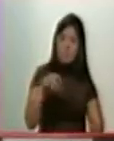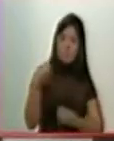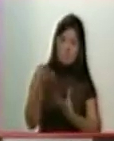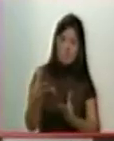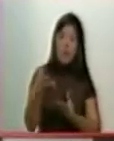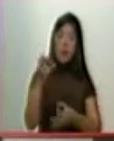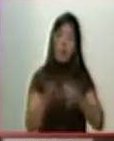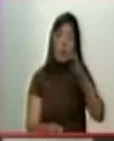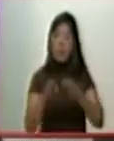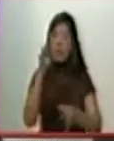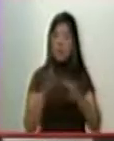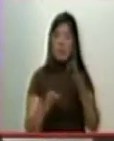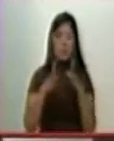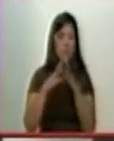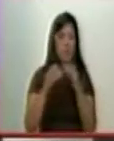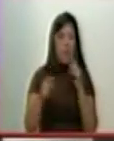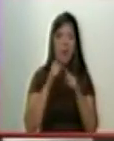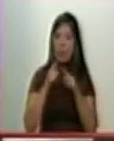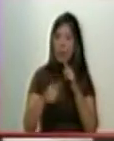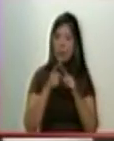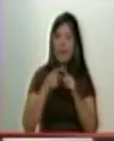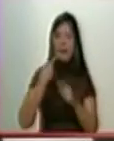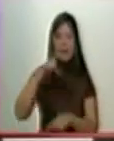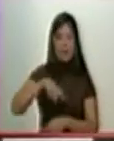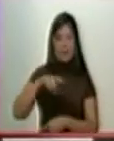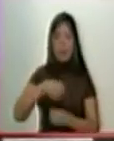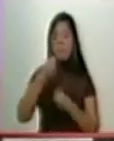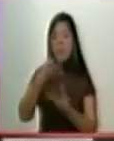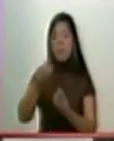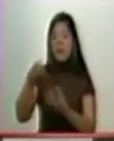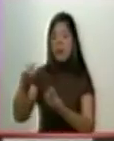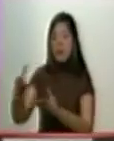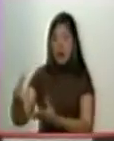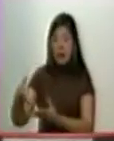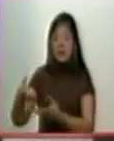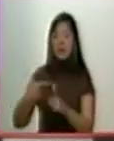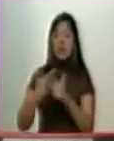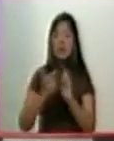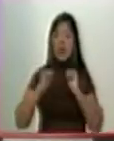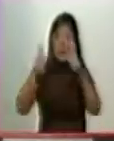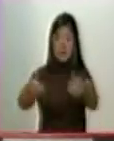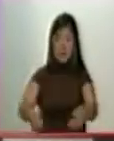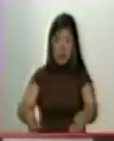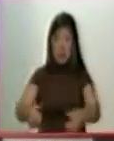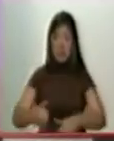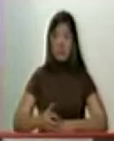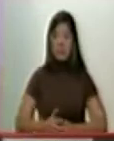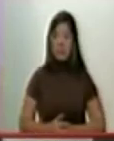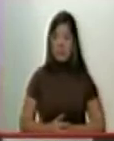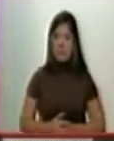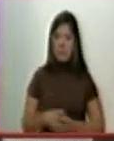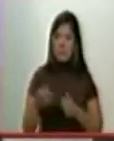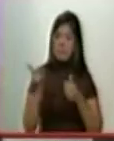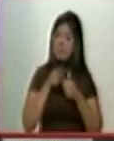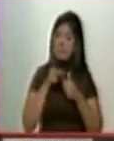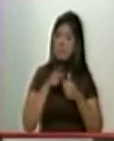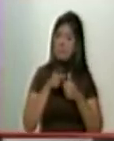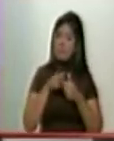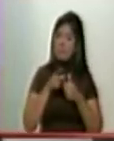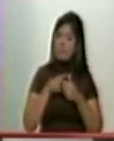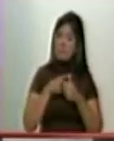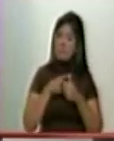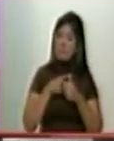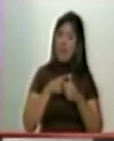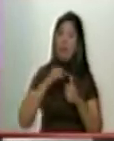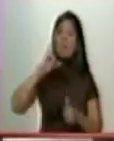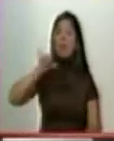en justicia lo que le corresponde. Y fue así que comenzamos, en primer lugar, por